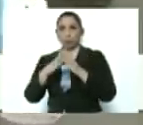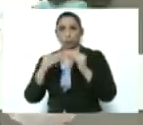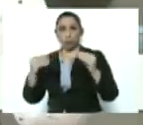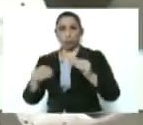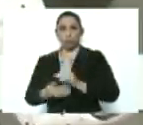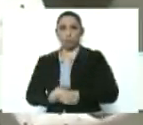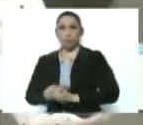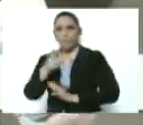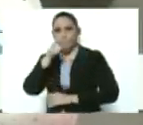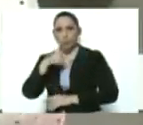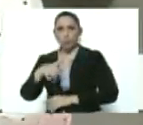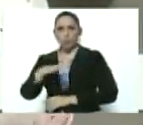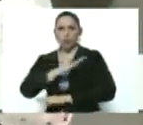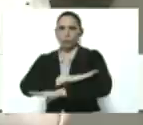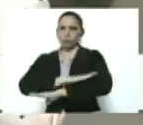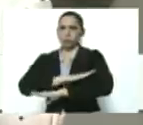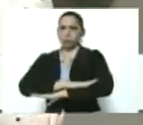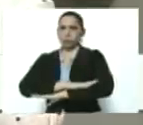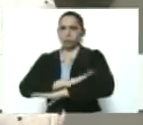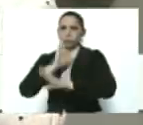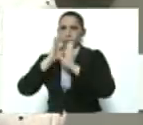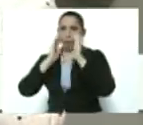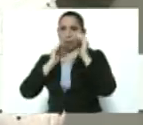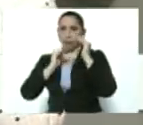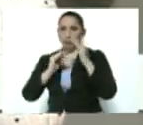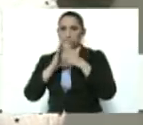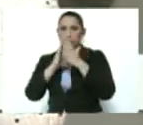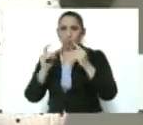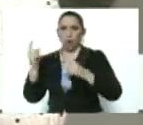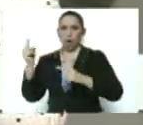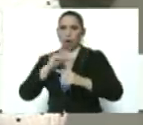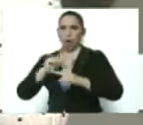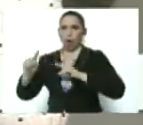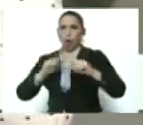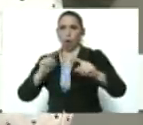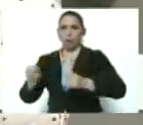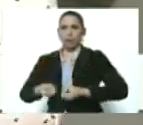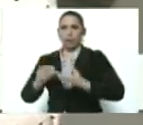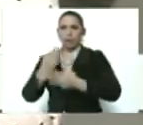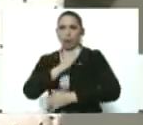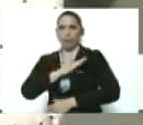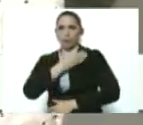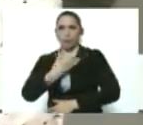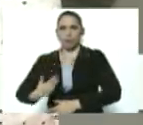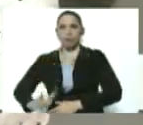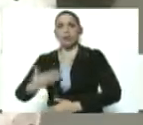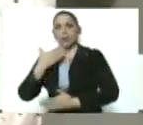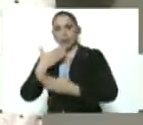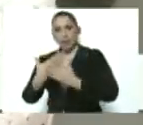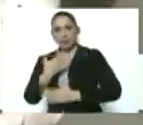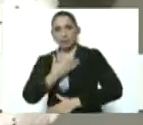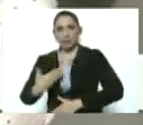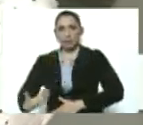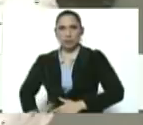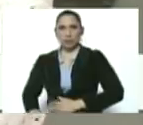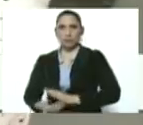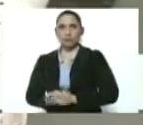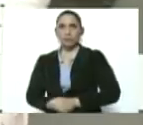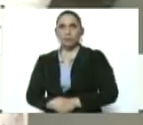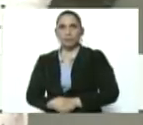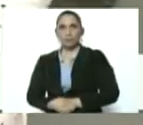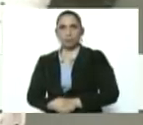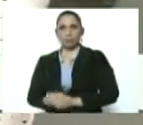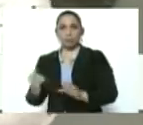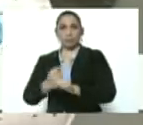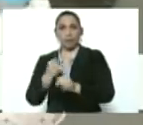pueblo disciplinado que atiende todas las órdenes que da la comisión presidencial así que muchísimas gracias presidente por esta